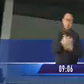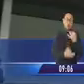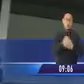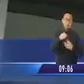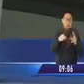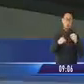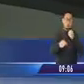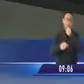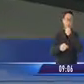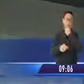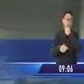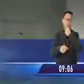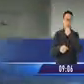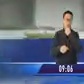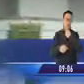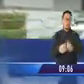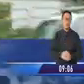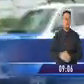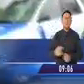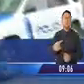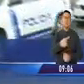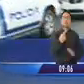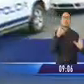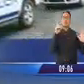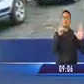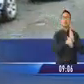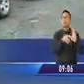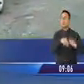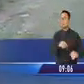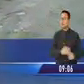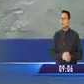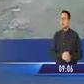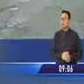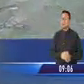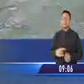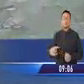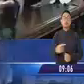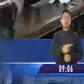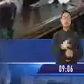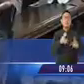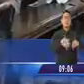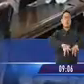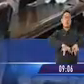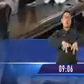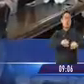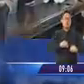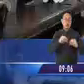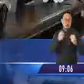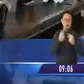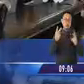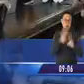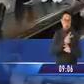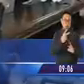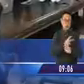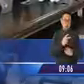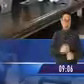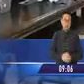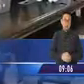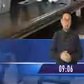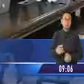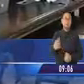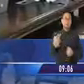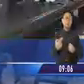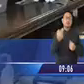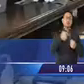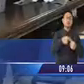juicio. Los procesados son acusados de haber actuado en una presunta trama de corrupción y delincuencia organizada al